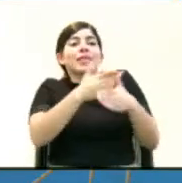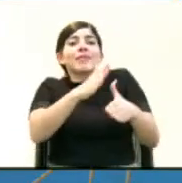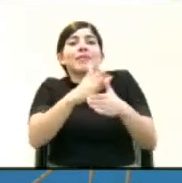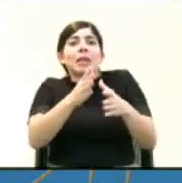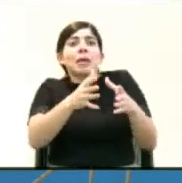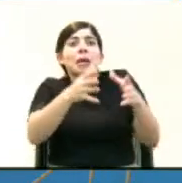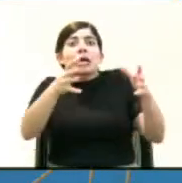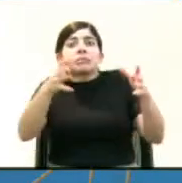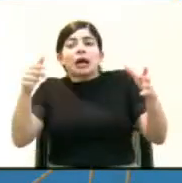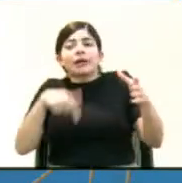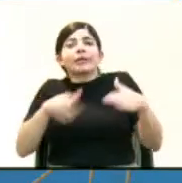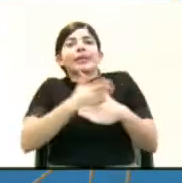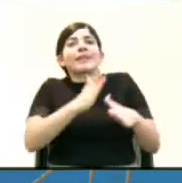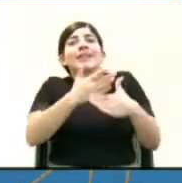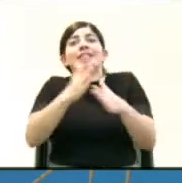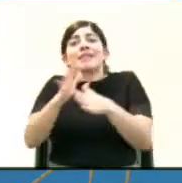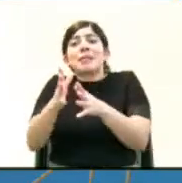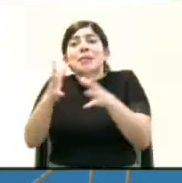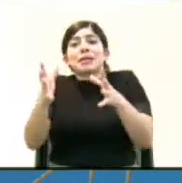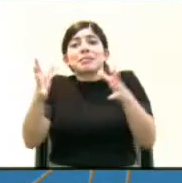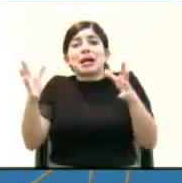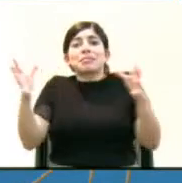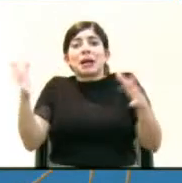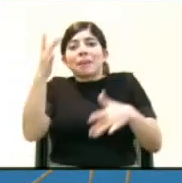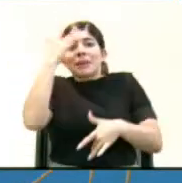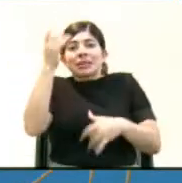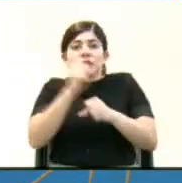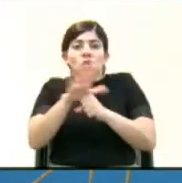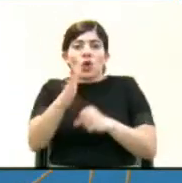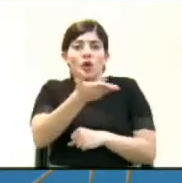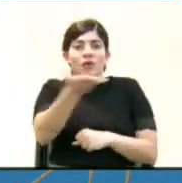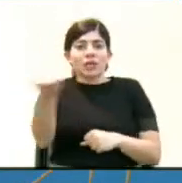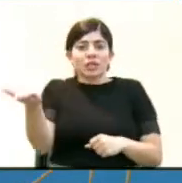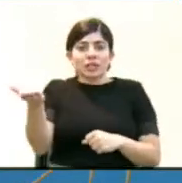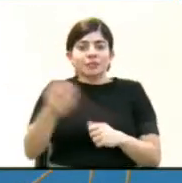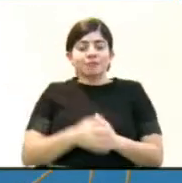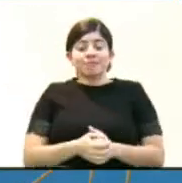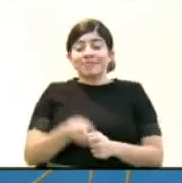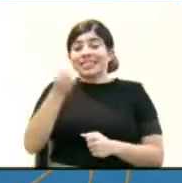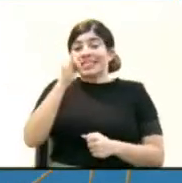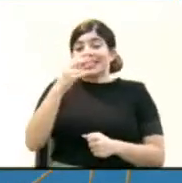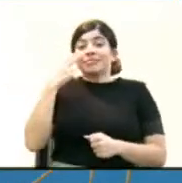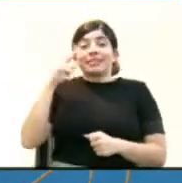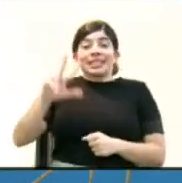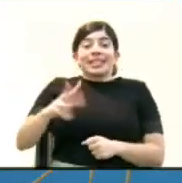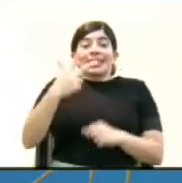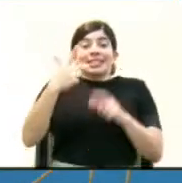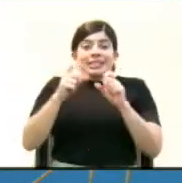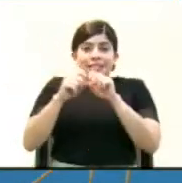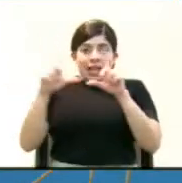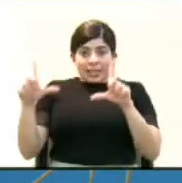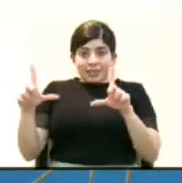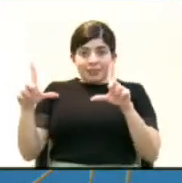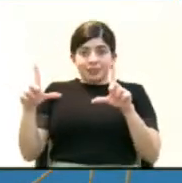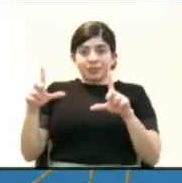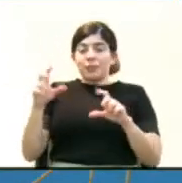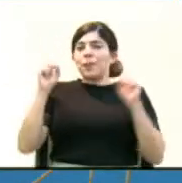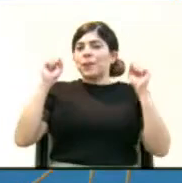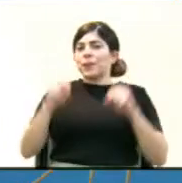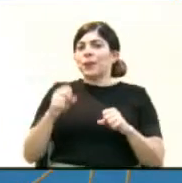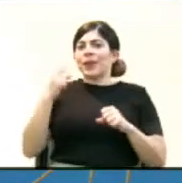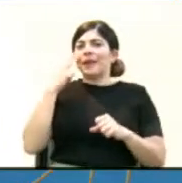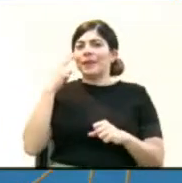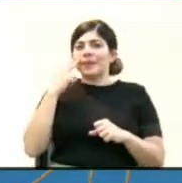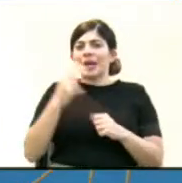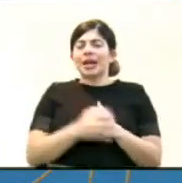más pacientes, en este caso pacientes COVID. Si vamos a la tercera filmina, vemos